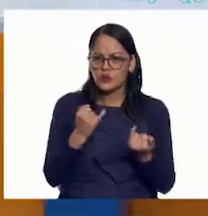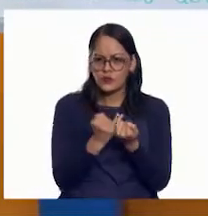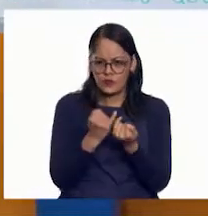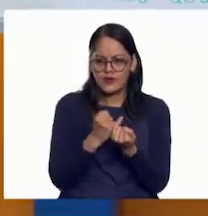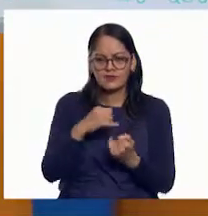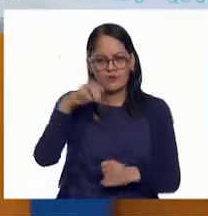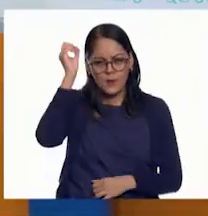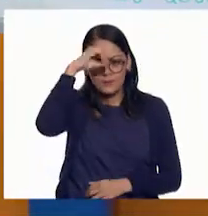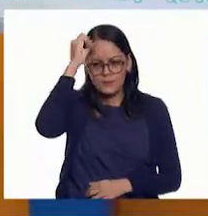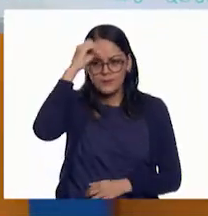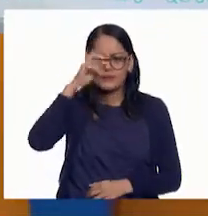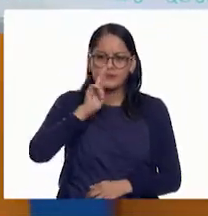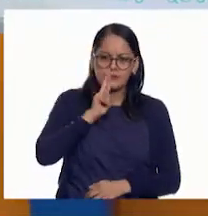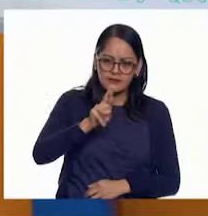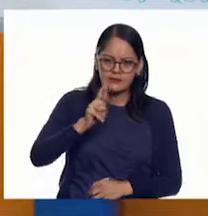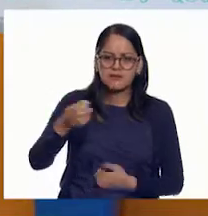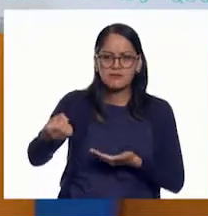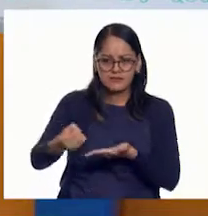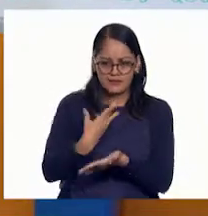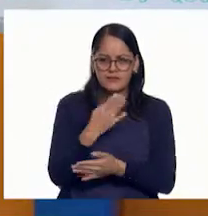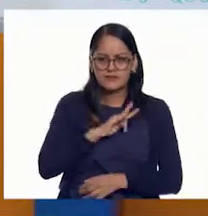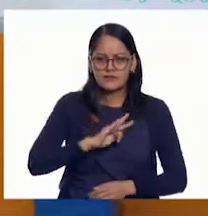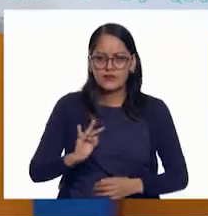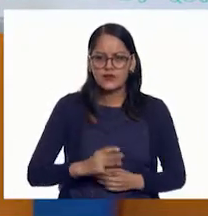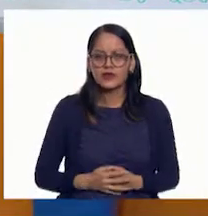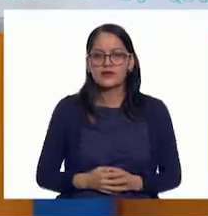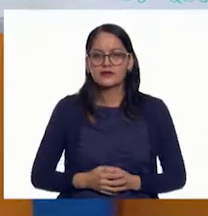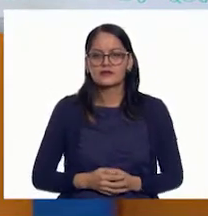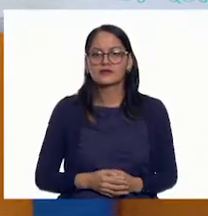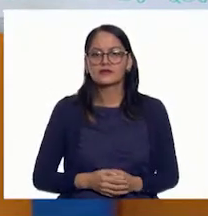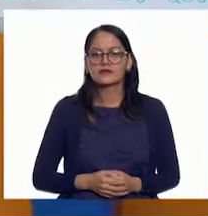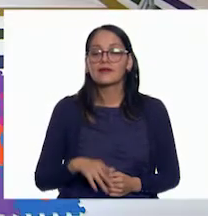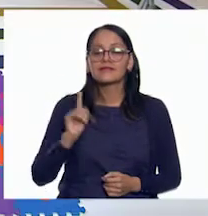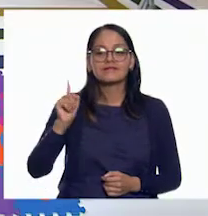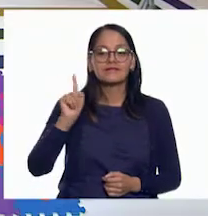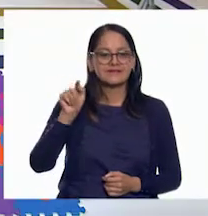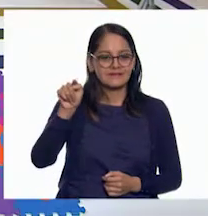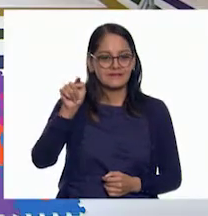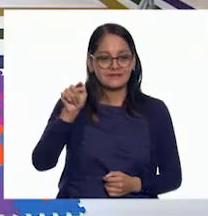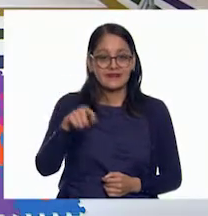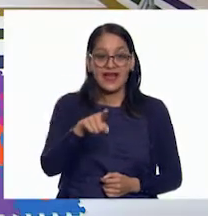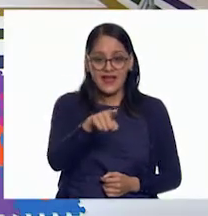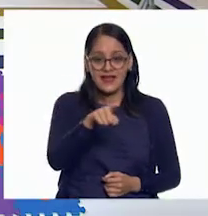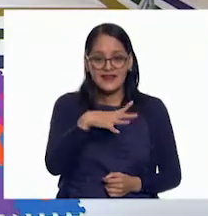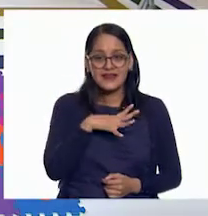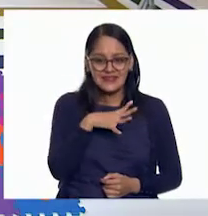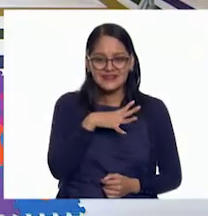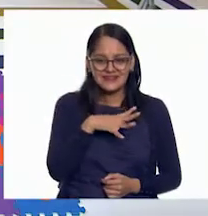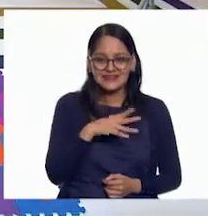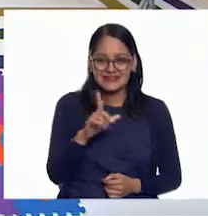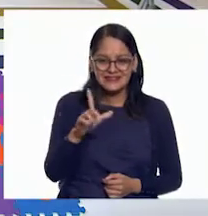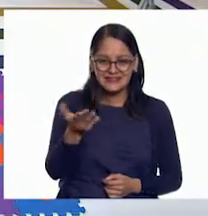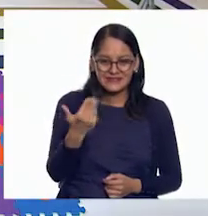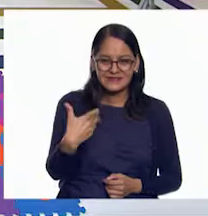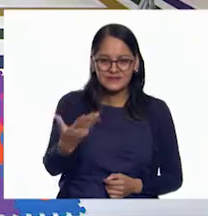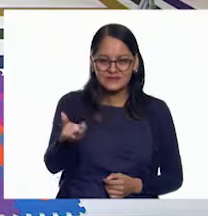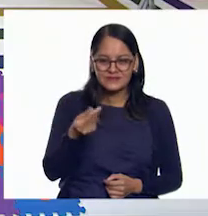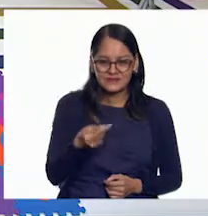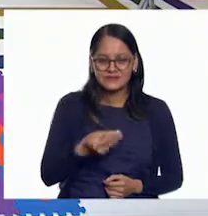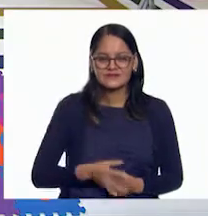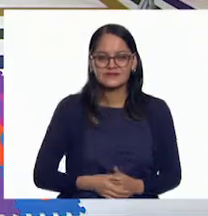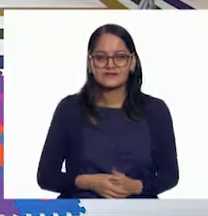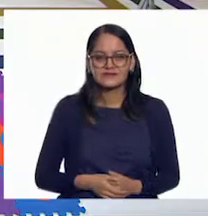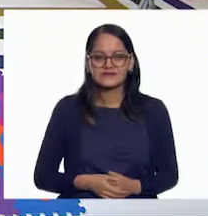sus respuestas de lo que acabamos de decir. Ahí A están. ver, aquí están. Sí, Están hola. llegando. A ver, voy por